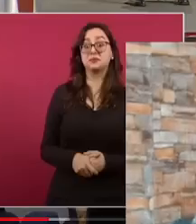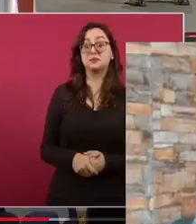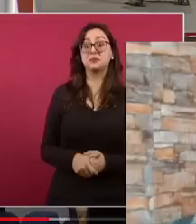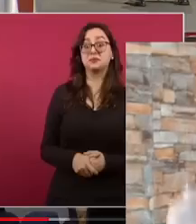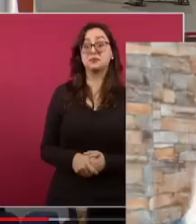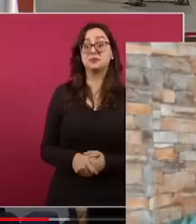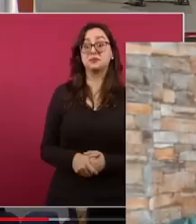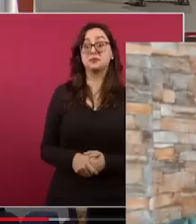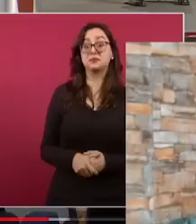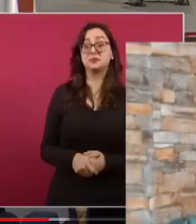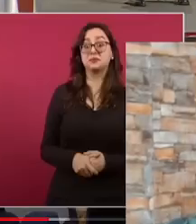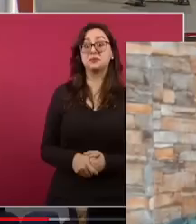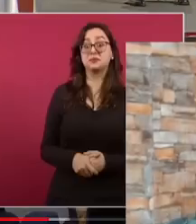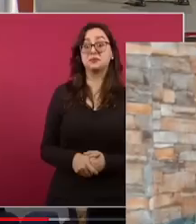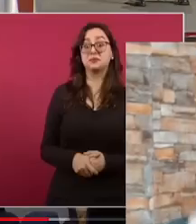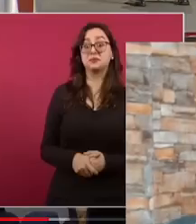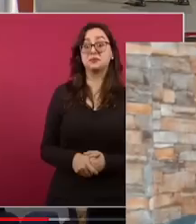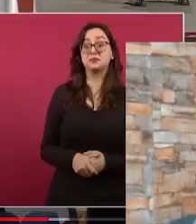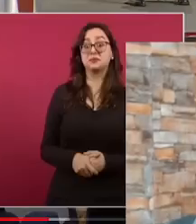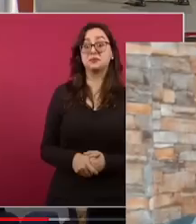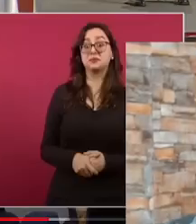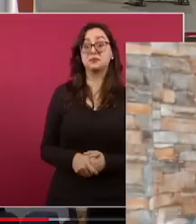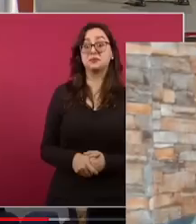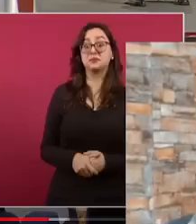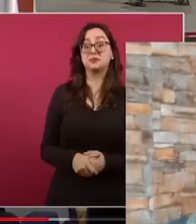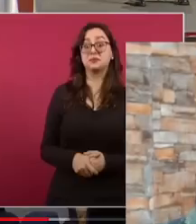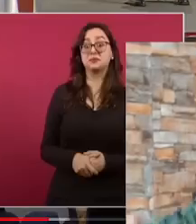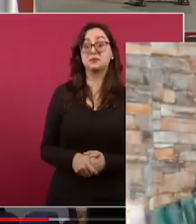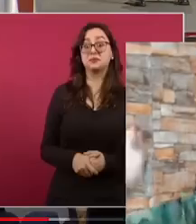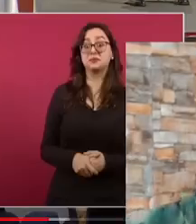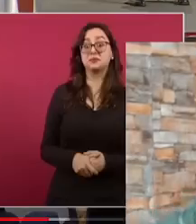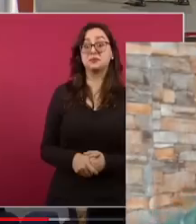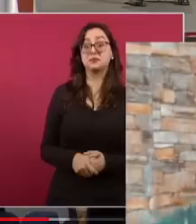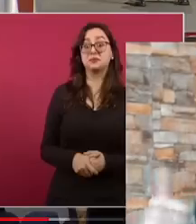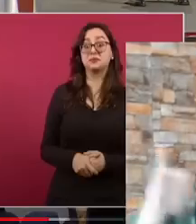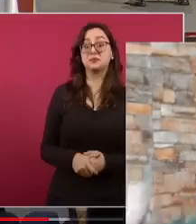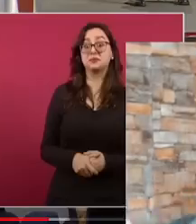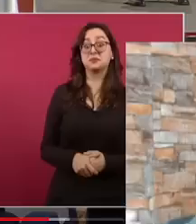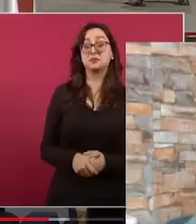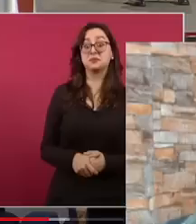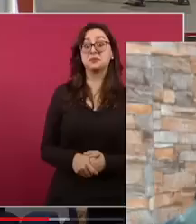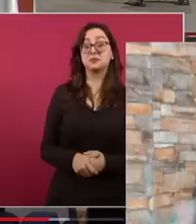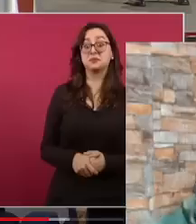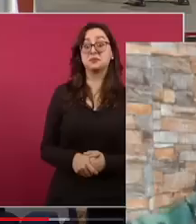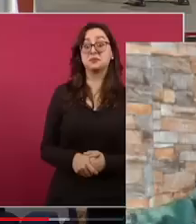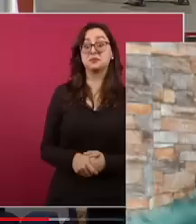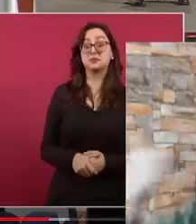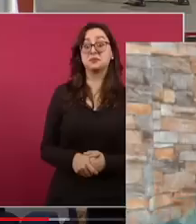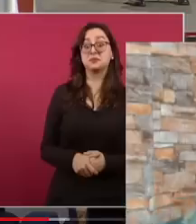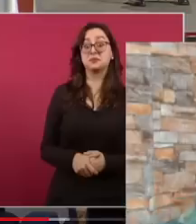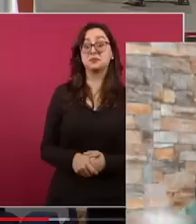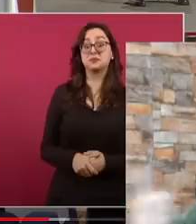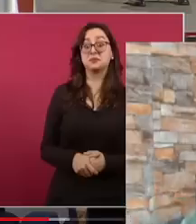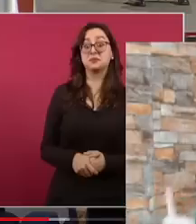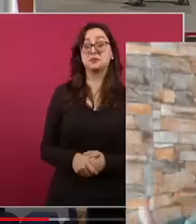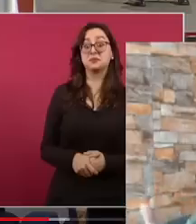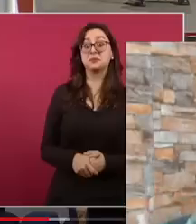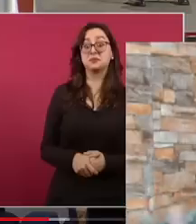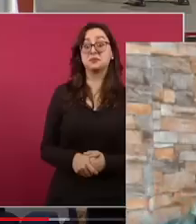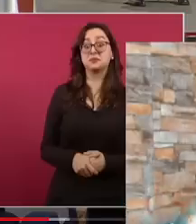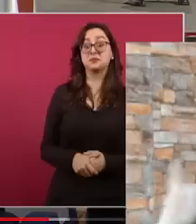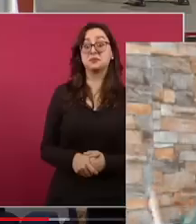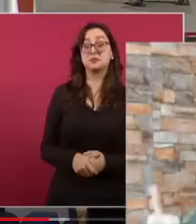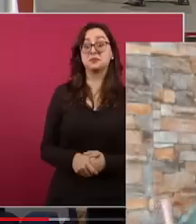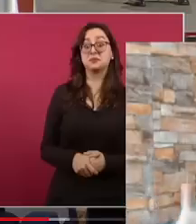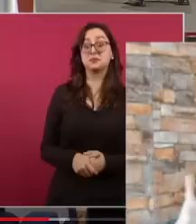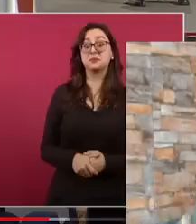usar. Así se manejan los villanos. Siempre he dicho que estos políticos y estos periodistas, solo faltó que los abusaran sexualmente